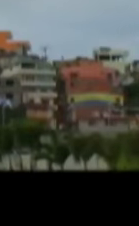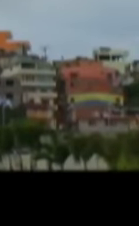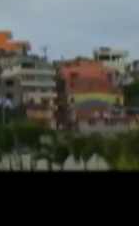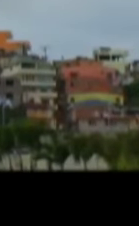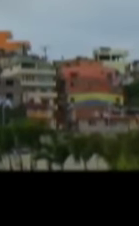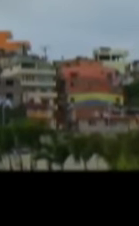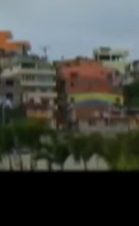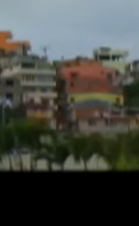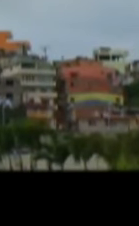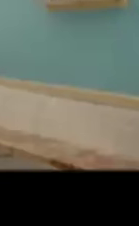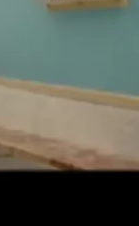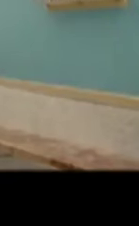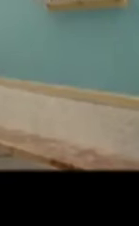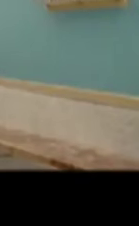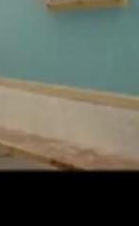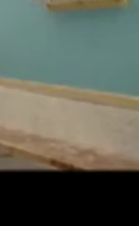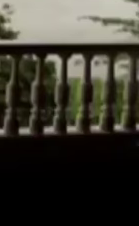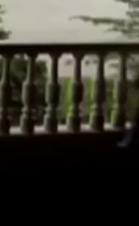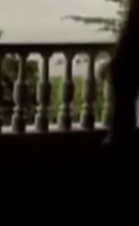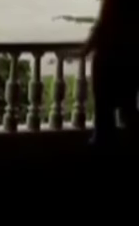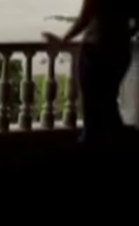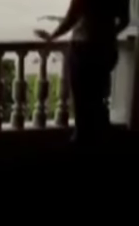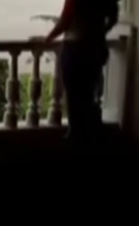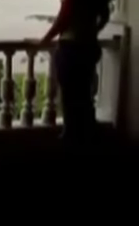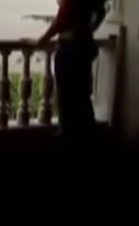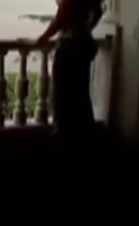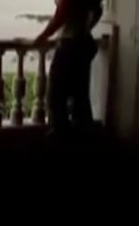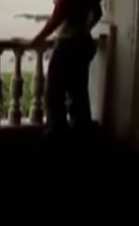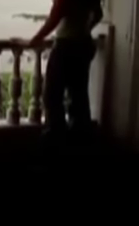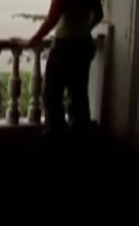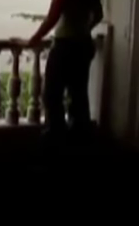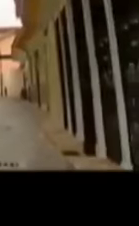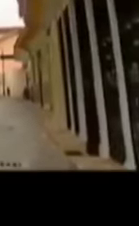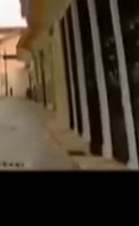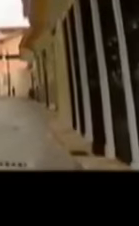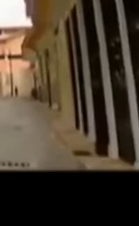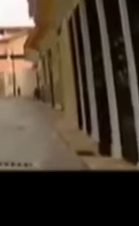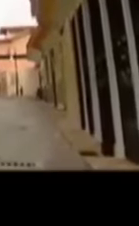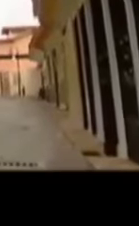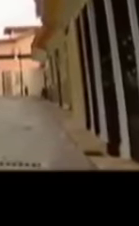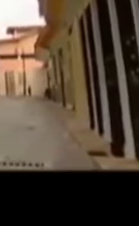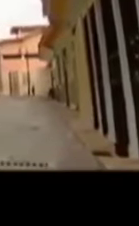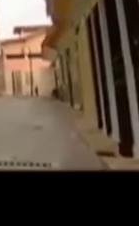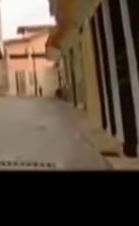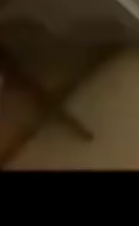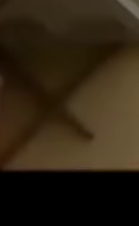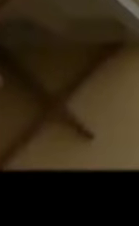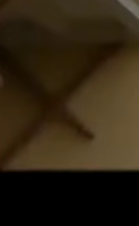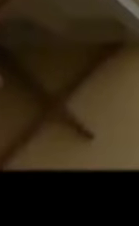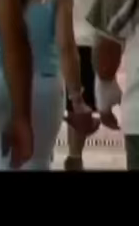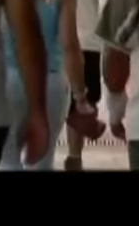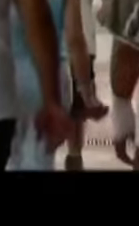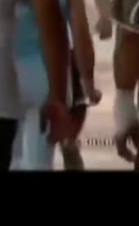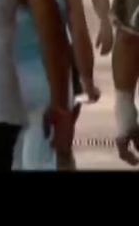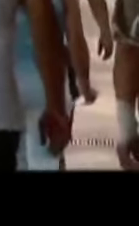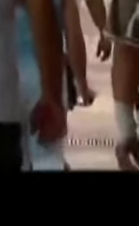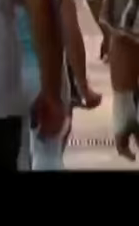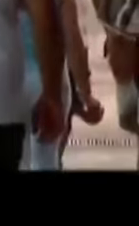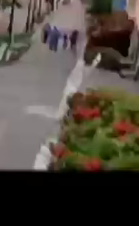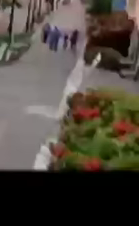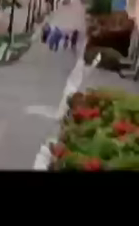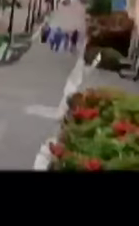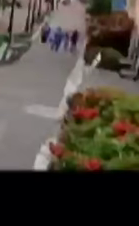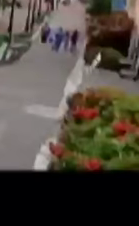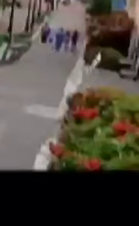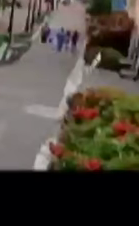Cerro Santa Ana y el barrio Las Peñas nos reviven tiempos románticos de balcones y calles empedradas. Guayaquil,